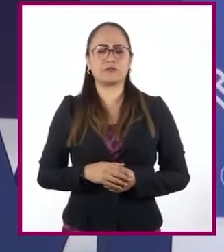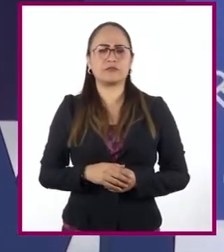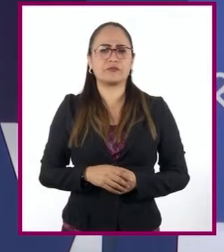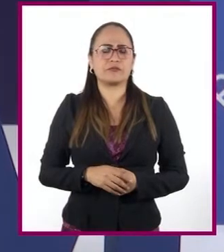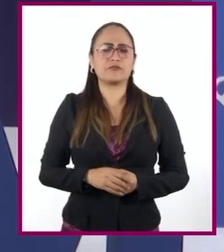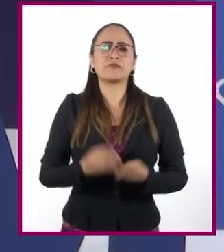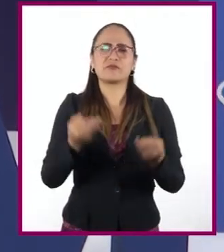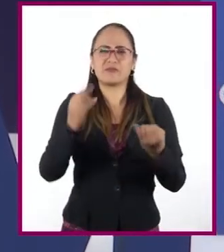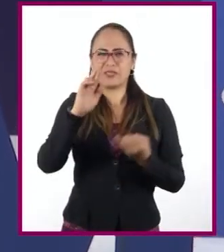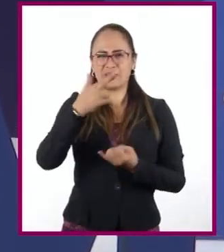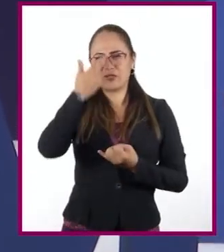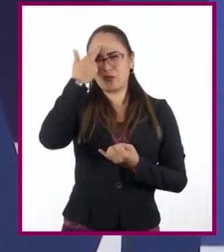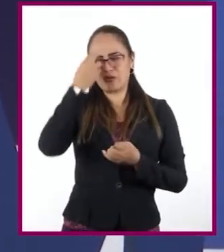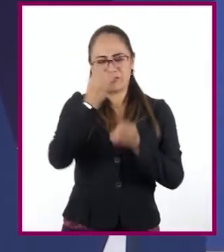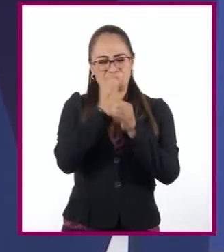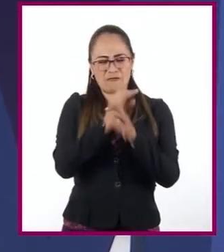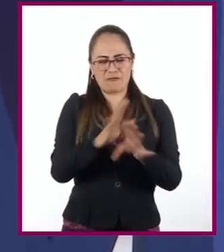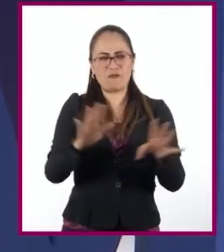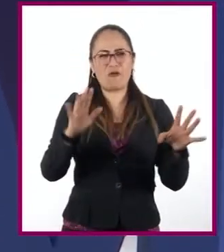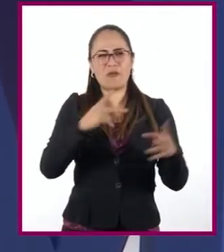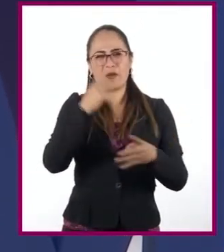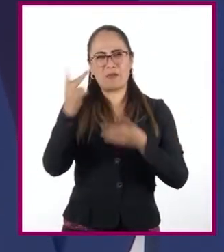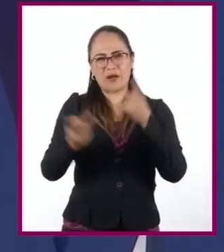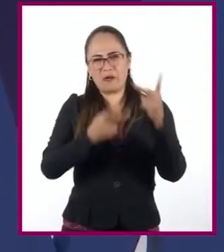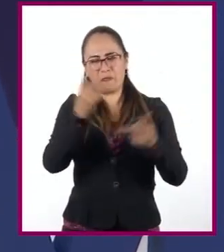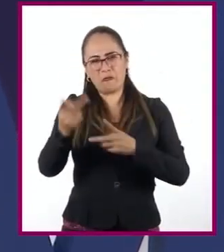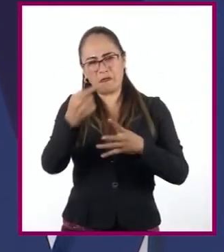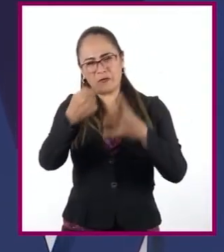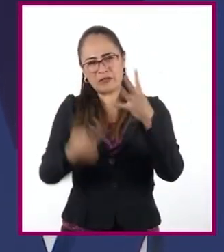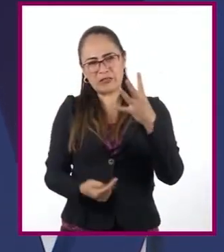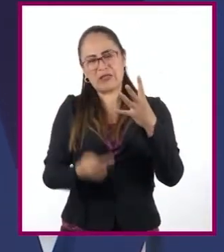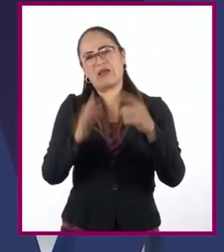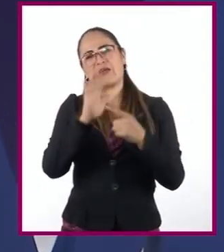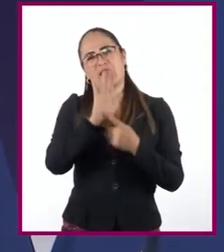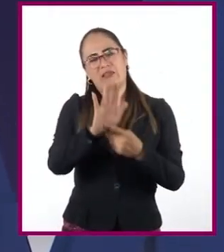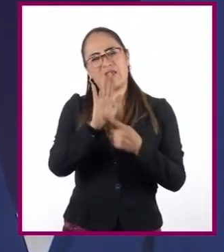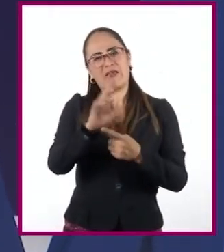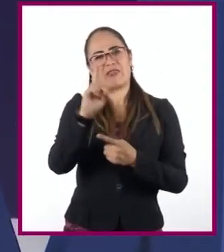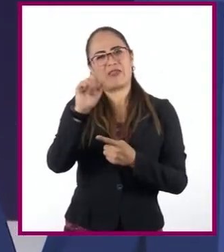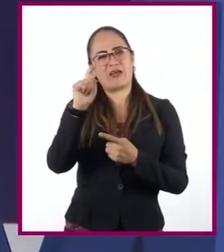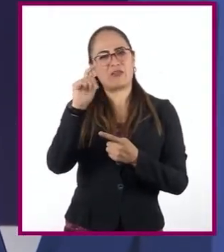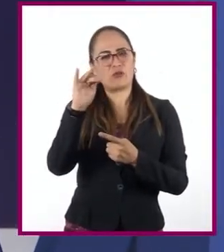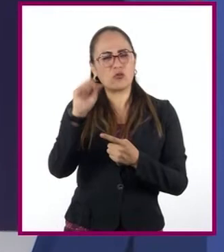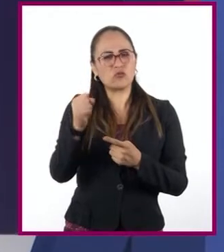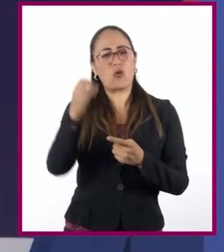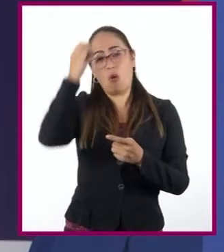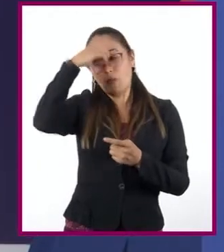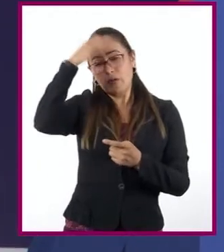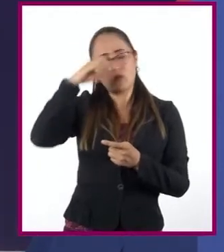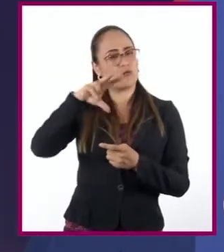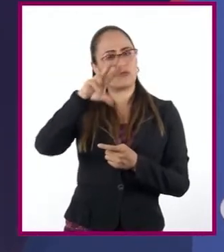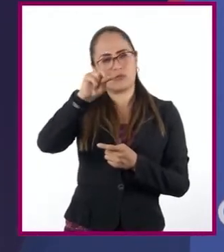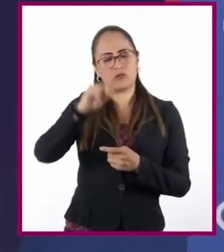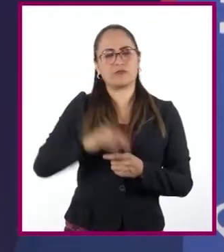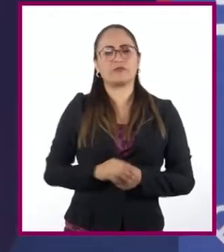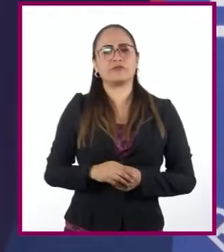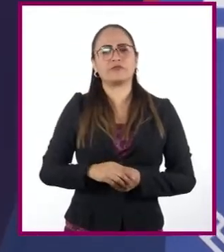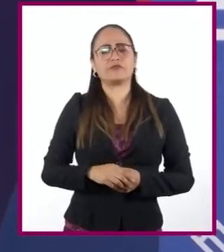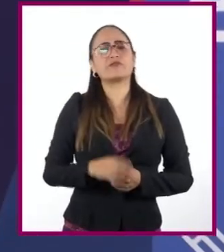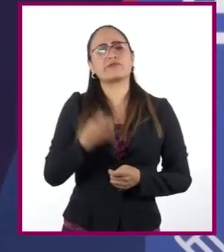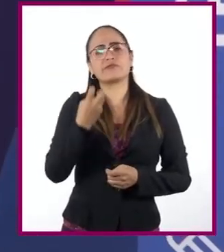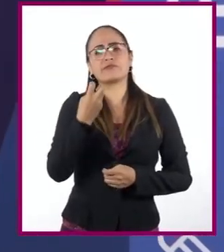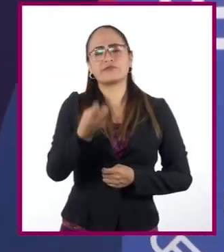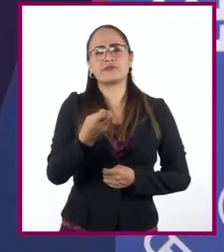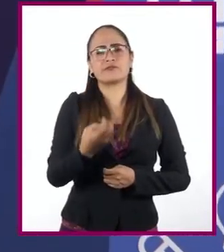Recuerden que la finalidad del informe de la encuesta es presentar datos, no opiniones ni valoraciones. De esta